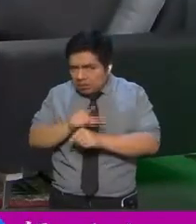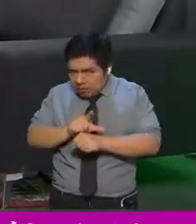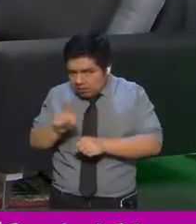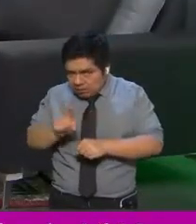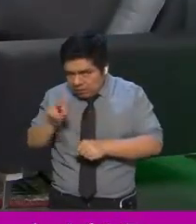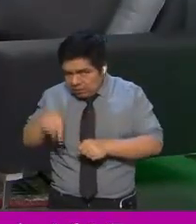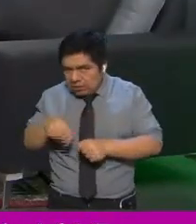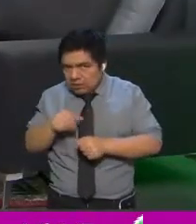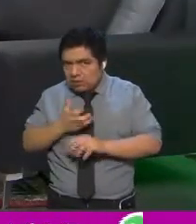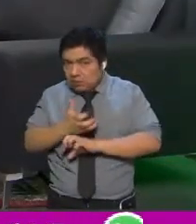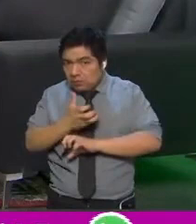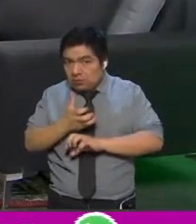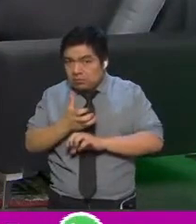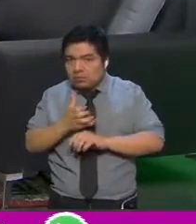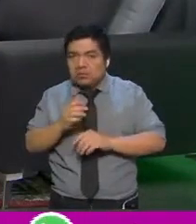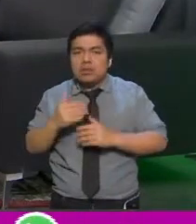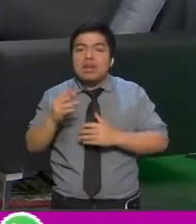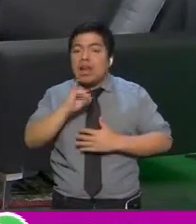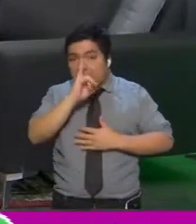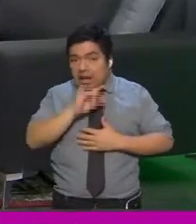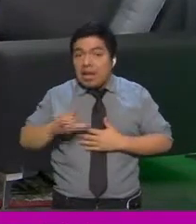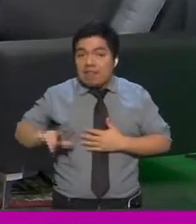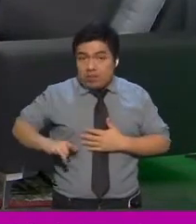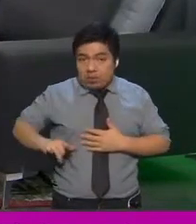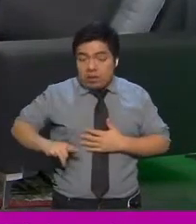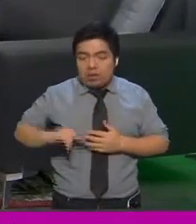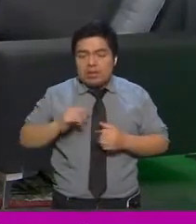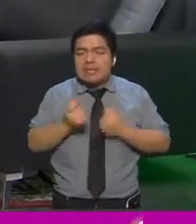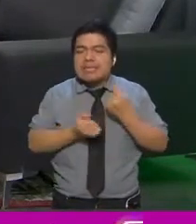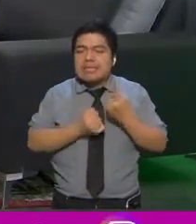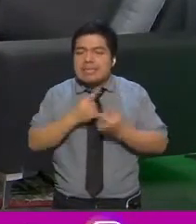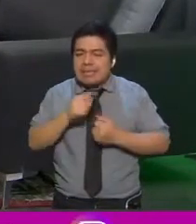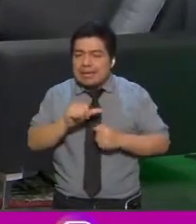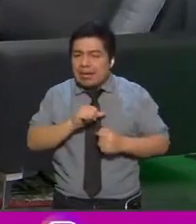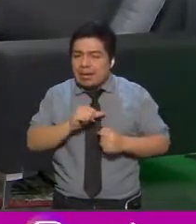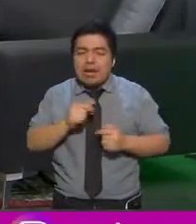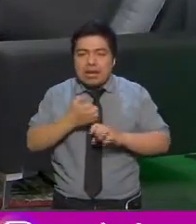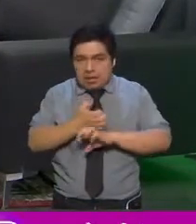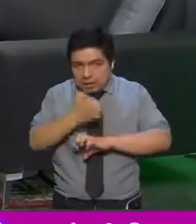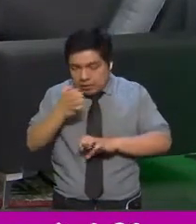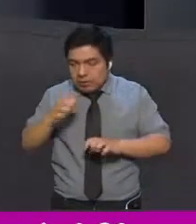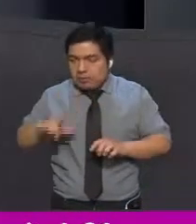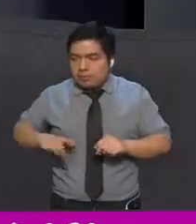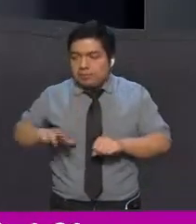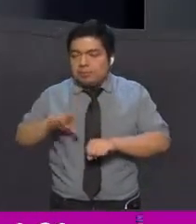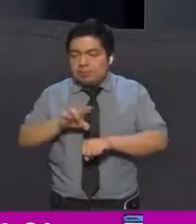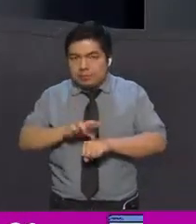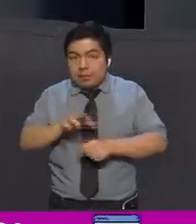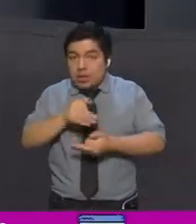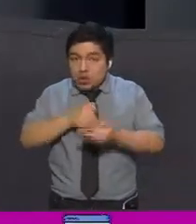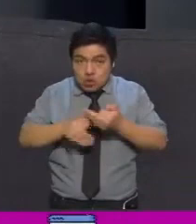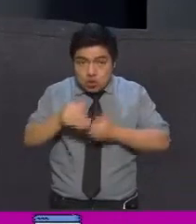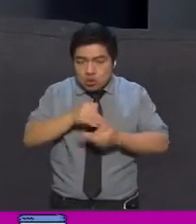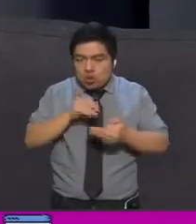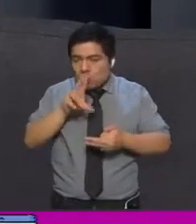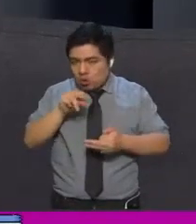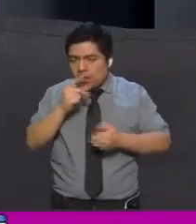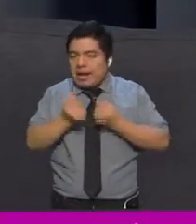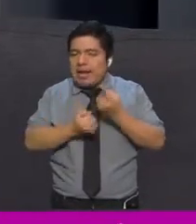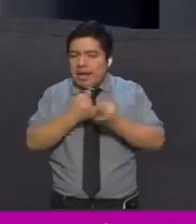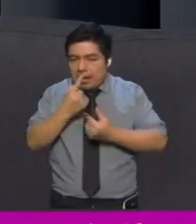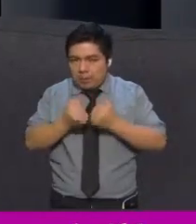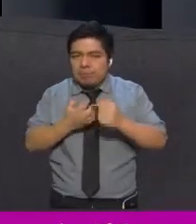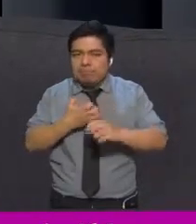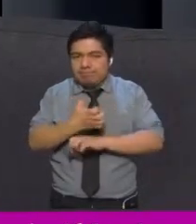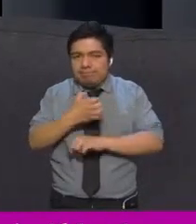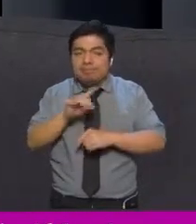eh Bueno las locales empieza la jefatura de gobierno y y en algunas alcald en algunos estados la gubernatura también no en todos los estados en algunos estados empezará también